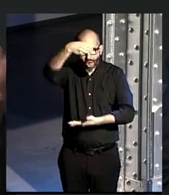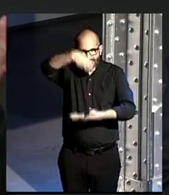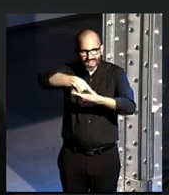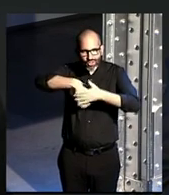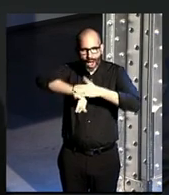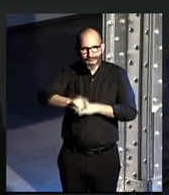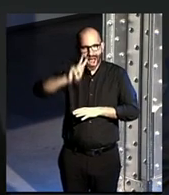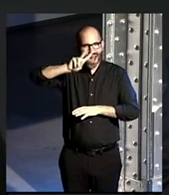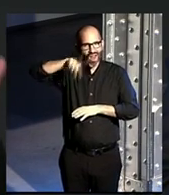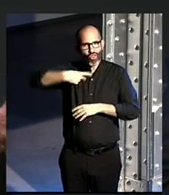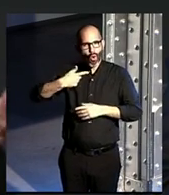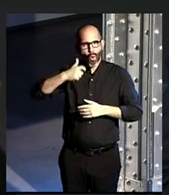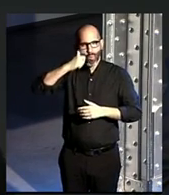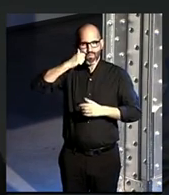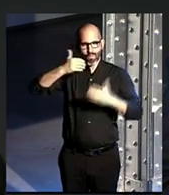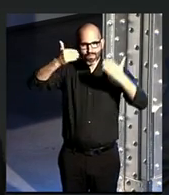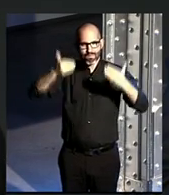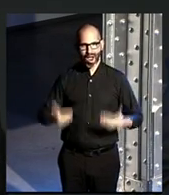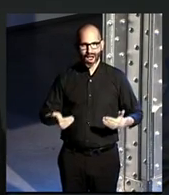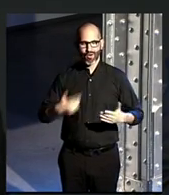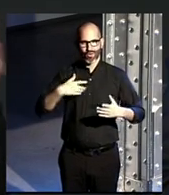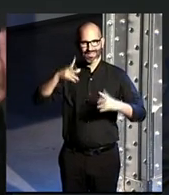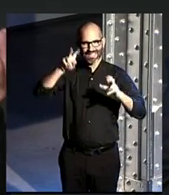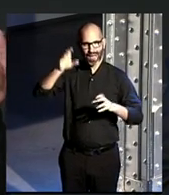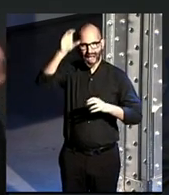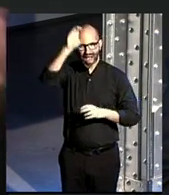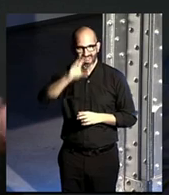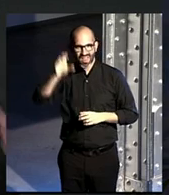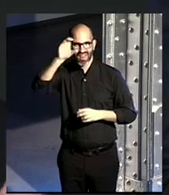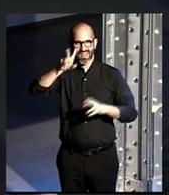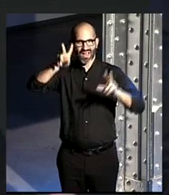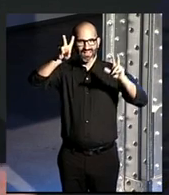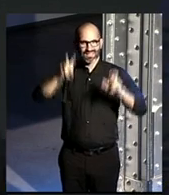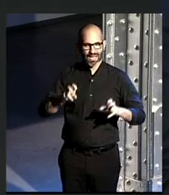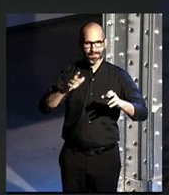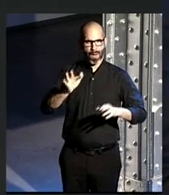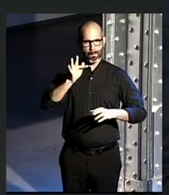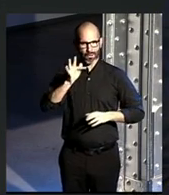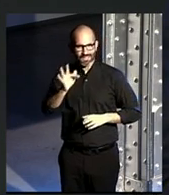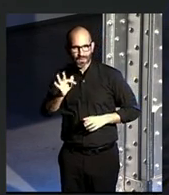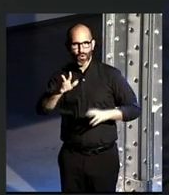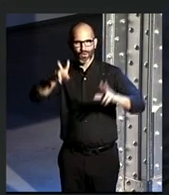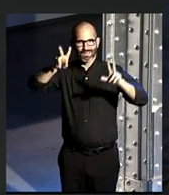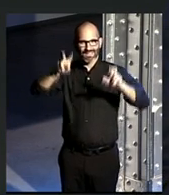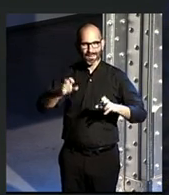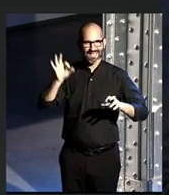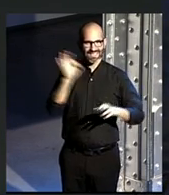razón humana, de la ciencia y del positivismo de ese siglo XIX.